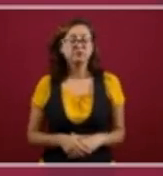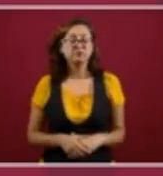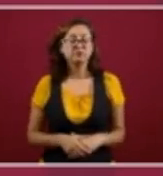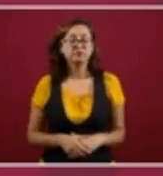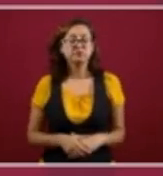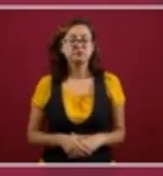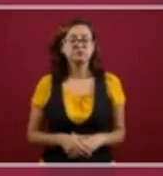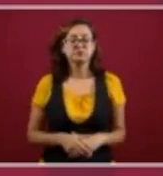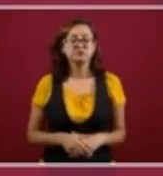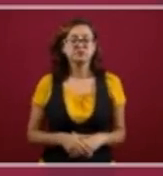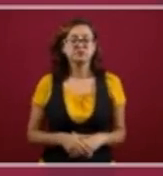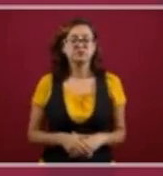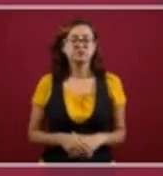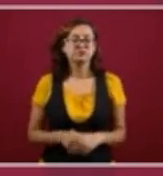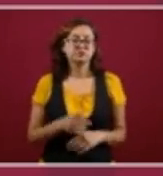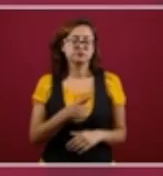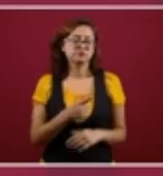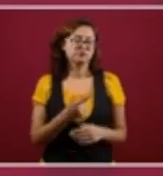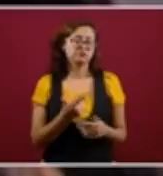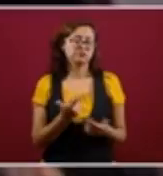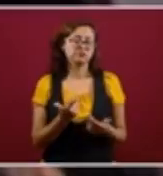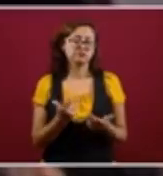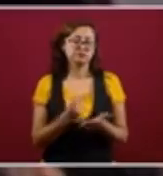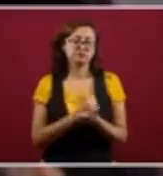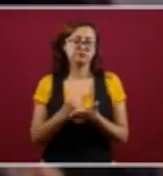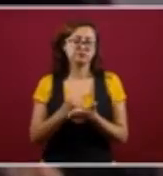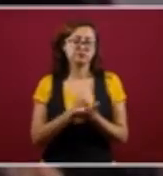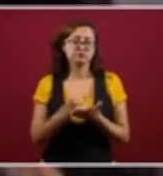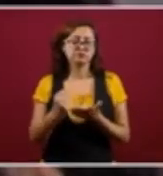la financiera